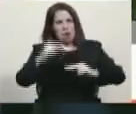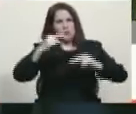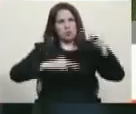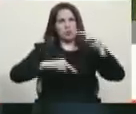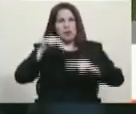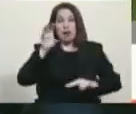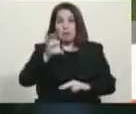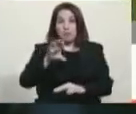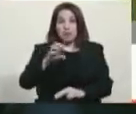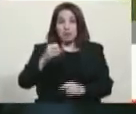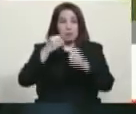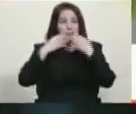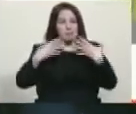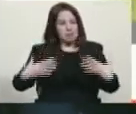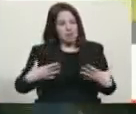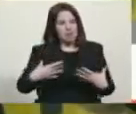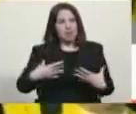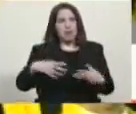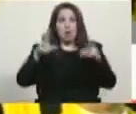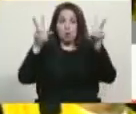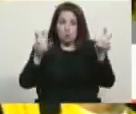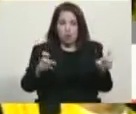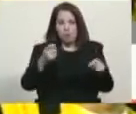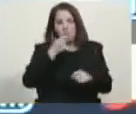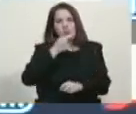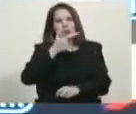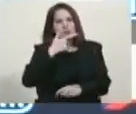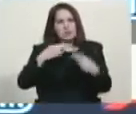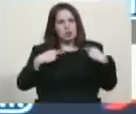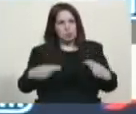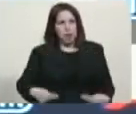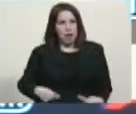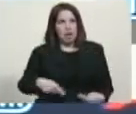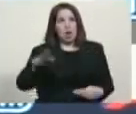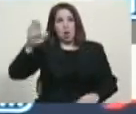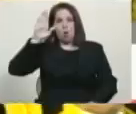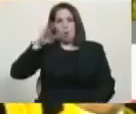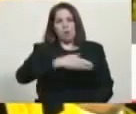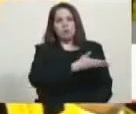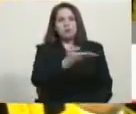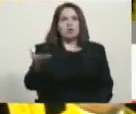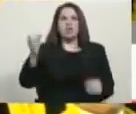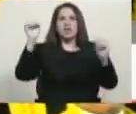nueva, grande, bonita, la patria humana. ¿Lo juran ustedes?